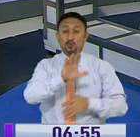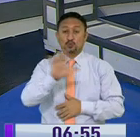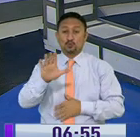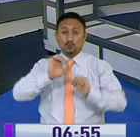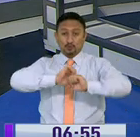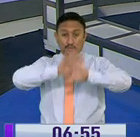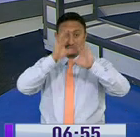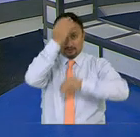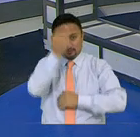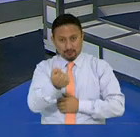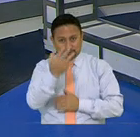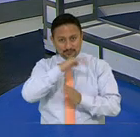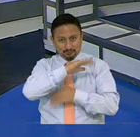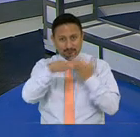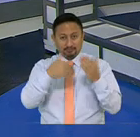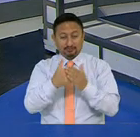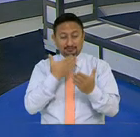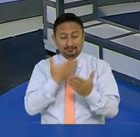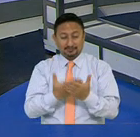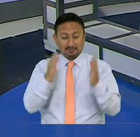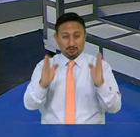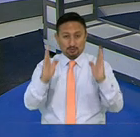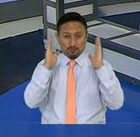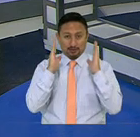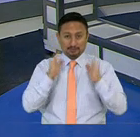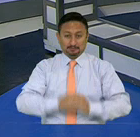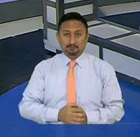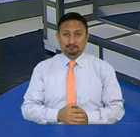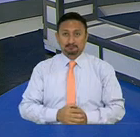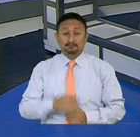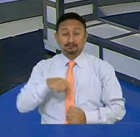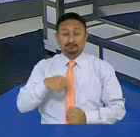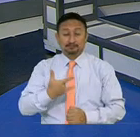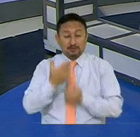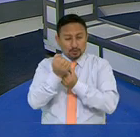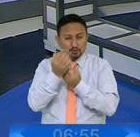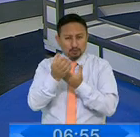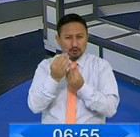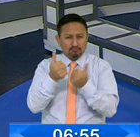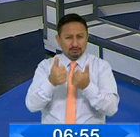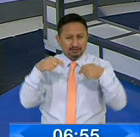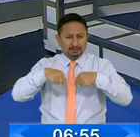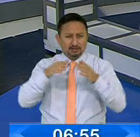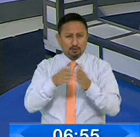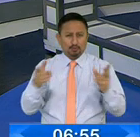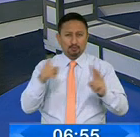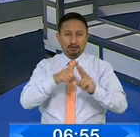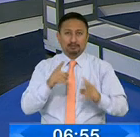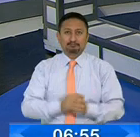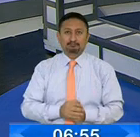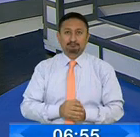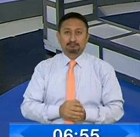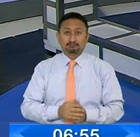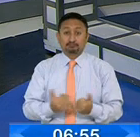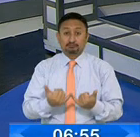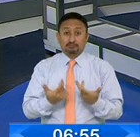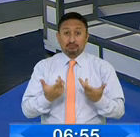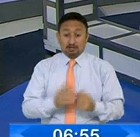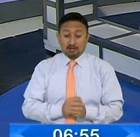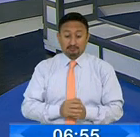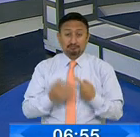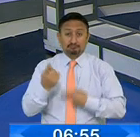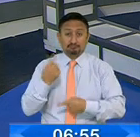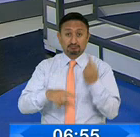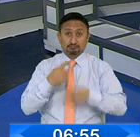buenos días amigos televidentes, gracias por estar en nuestra sintonía aquí para que esté muy bien informado en el Comercio TV. Y muy tempranamente ya está en circulación